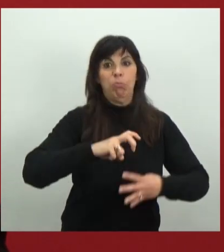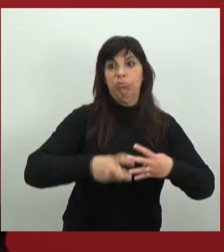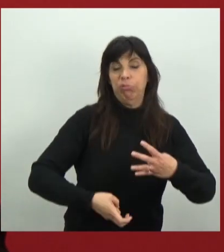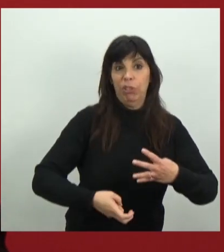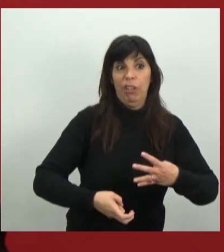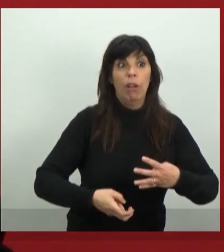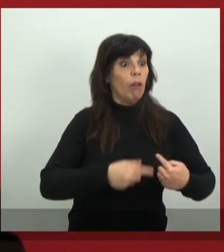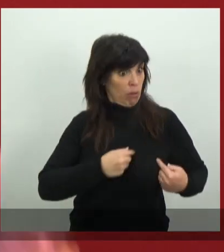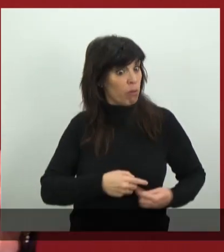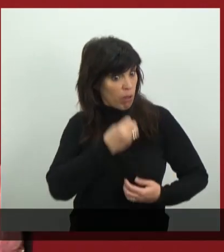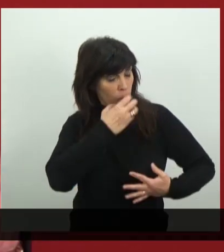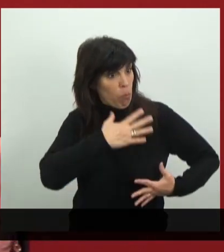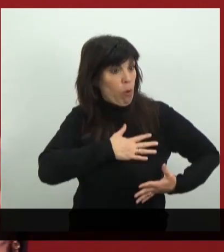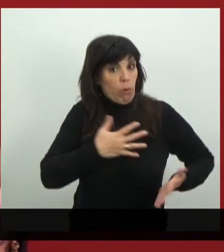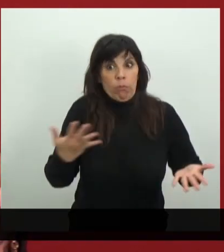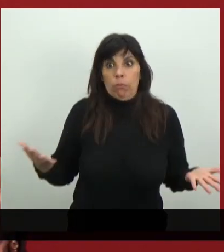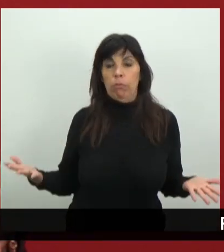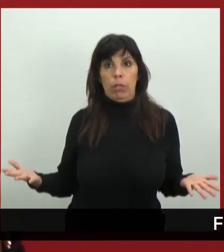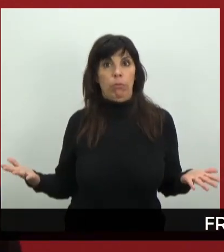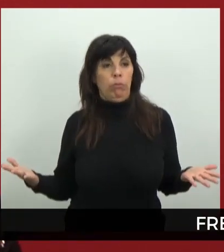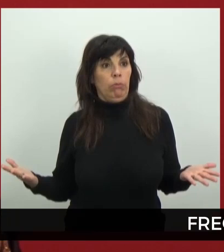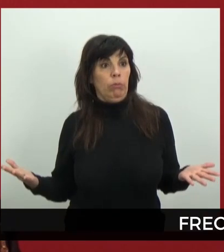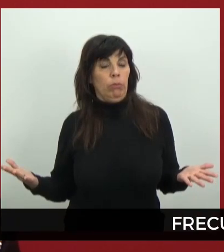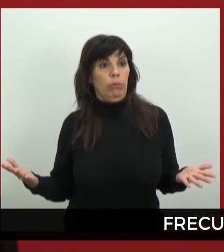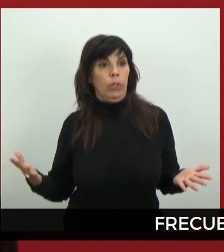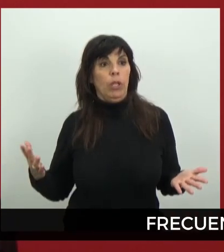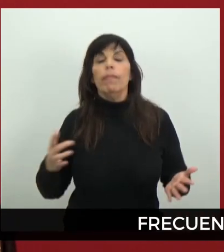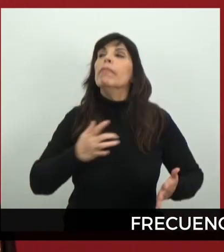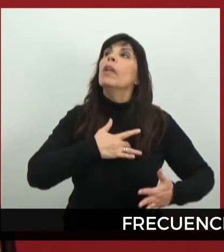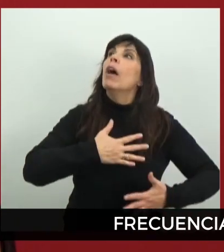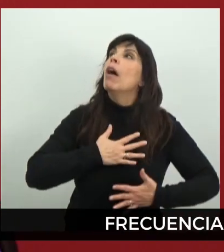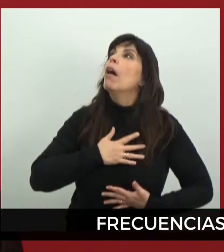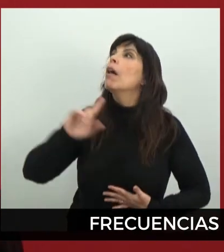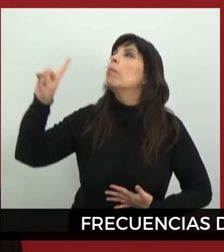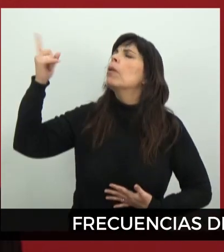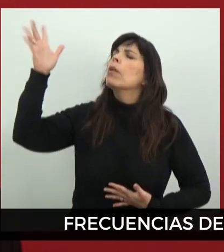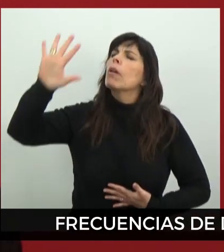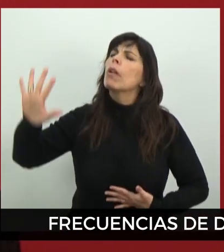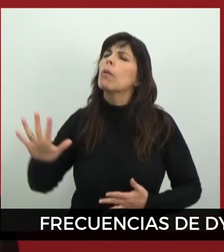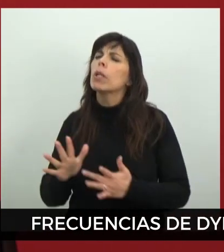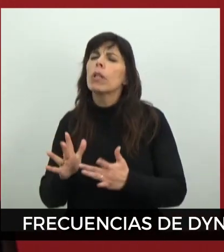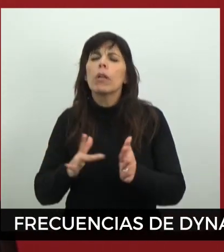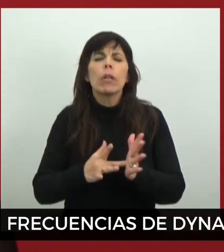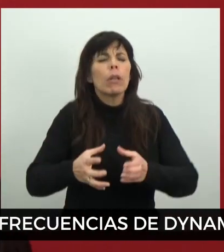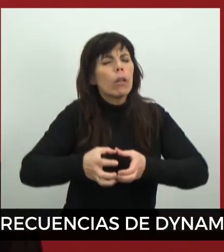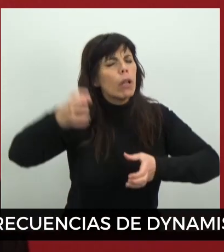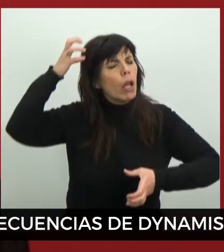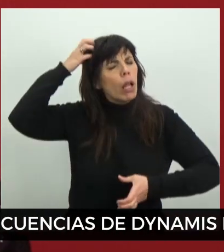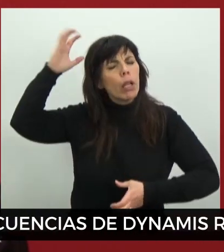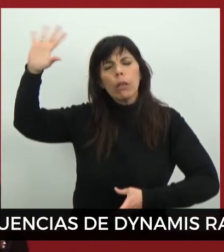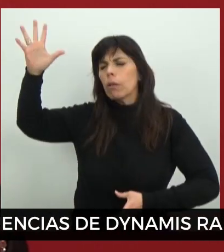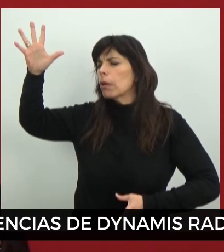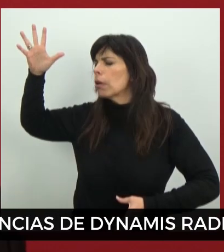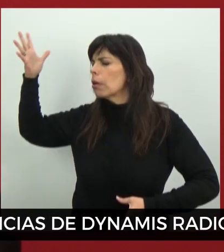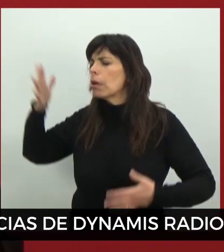pero ¿dónde está el amor de Dios, la presencia de Jesucristo, el reino de los cielos, el